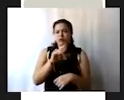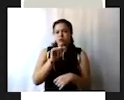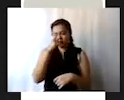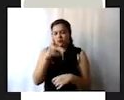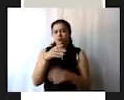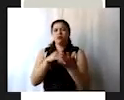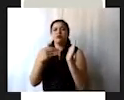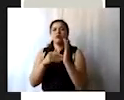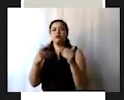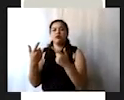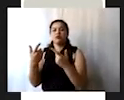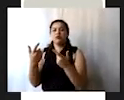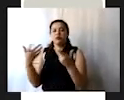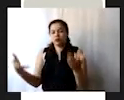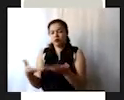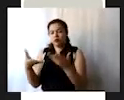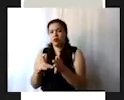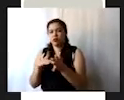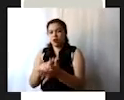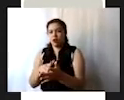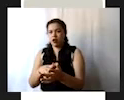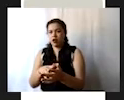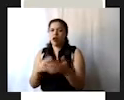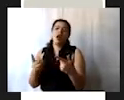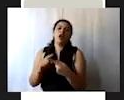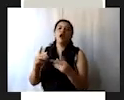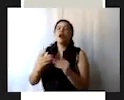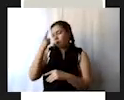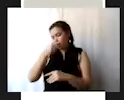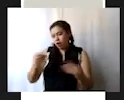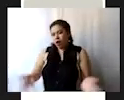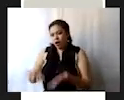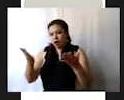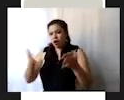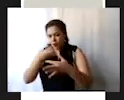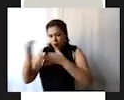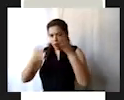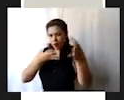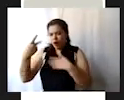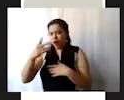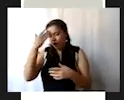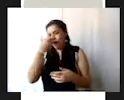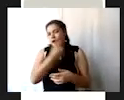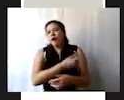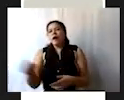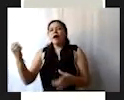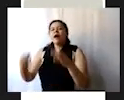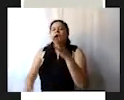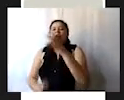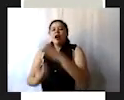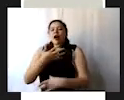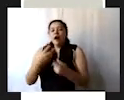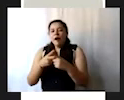cooperación y de promoción y sobre todo desarrollar su capacidad de innovación